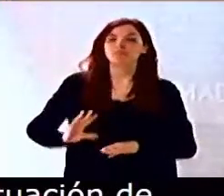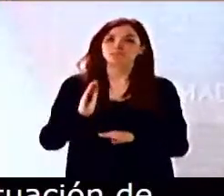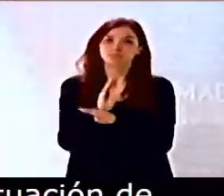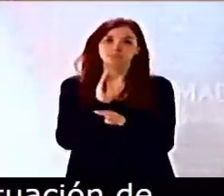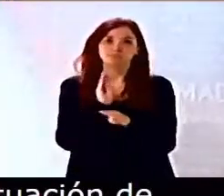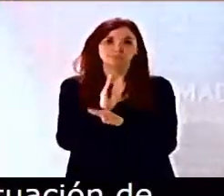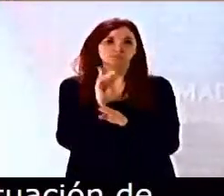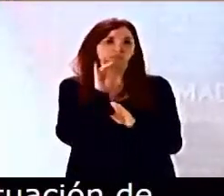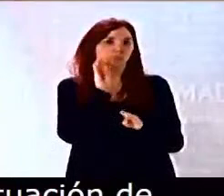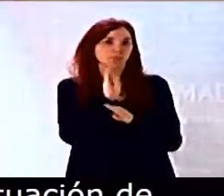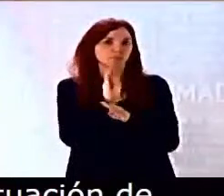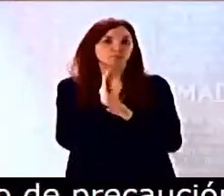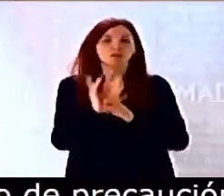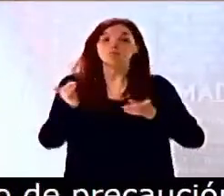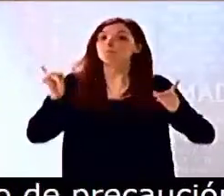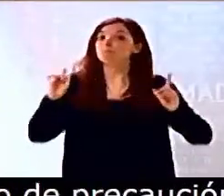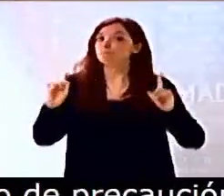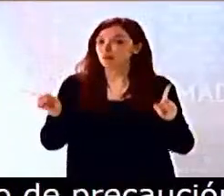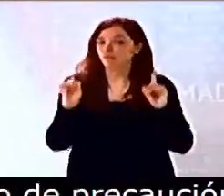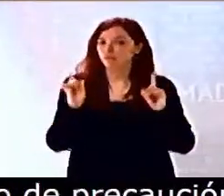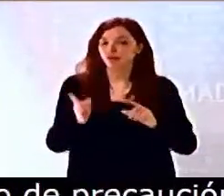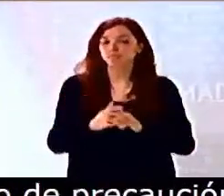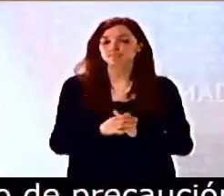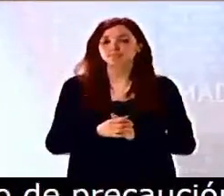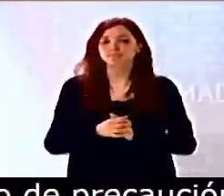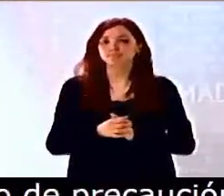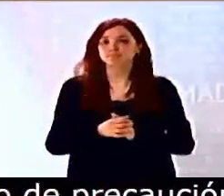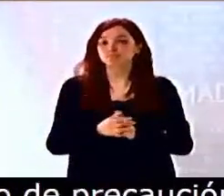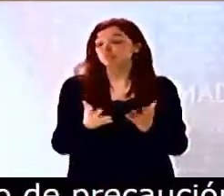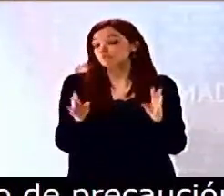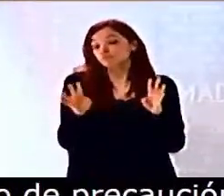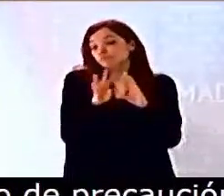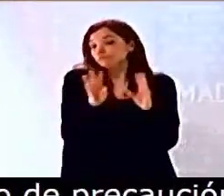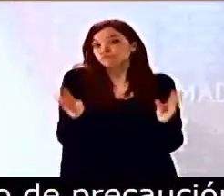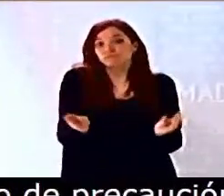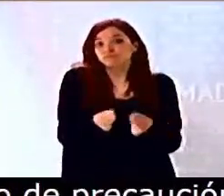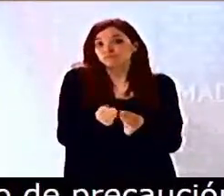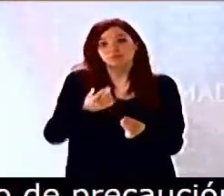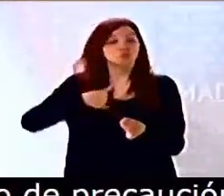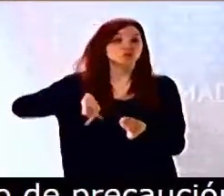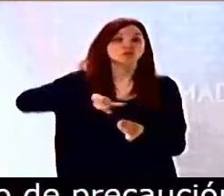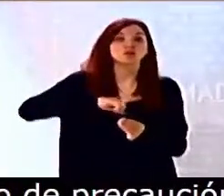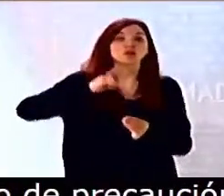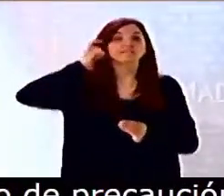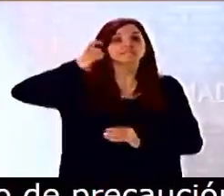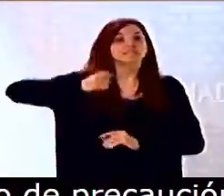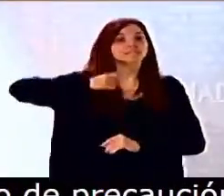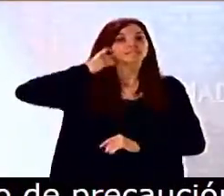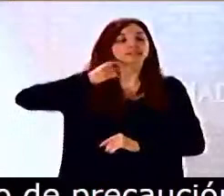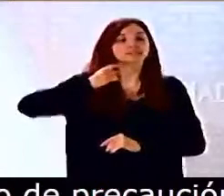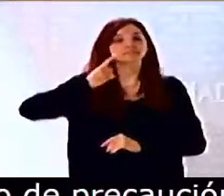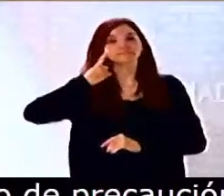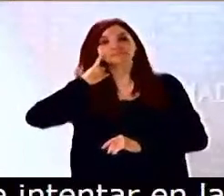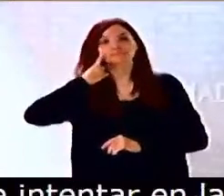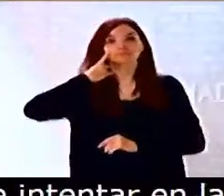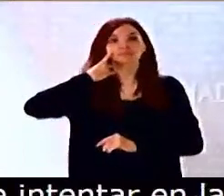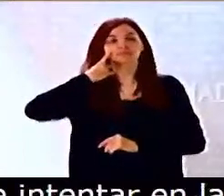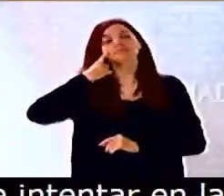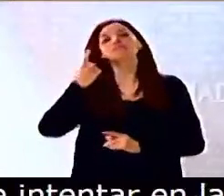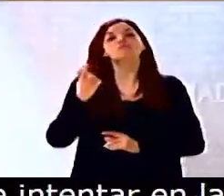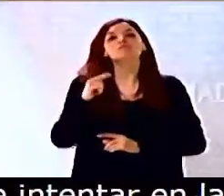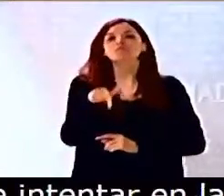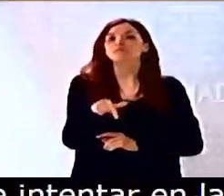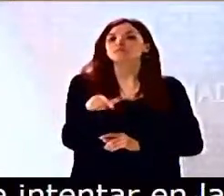el principio de prevención, el principio, en definitiva, de intentar, en la medida de lo posible, que